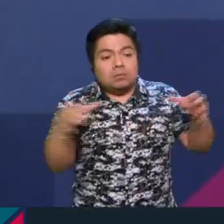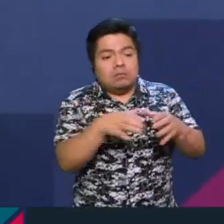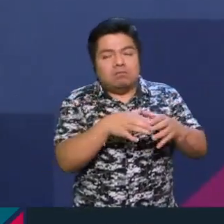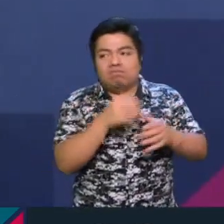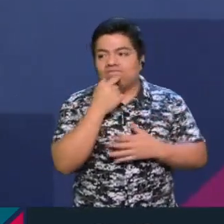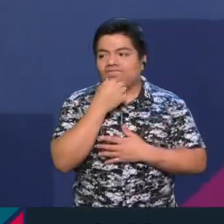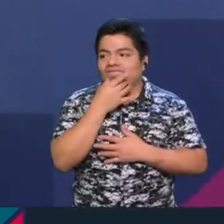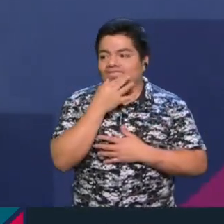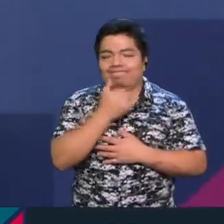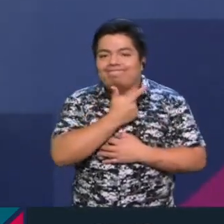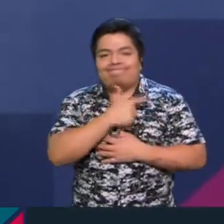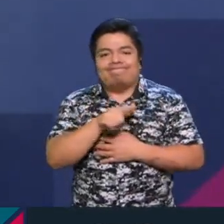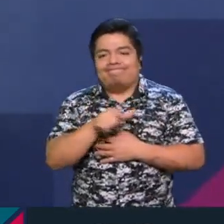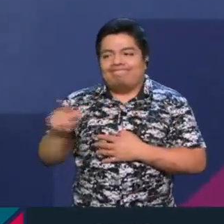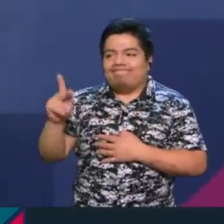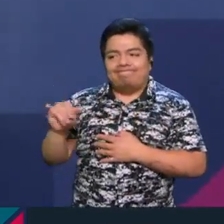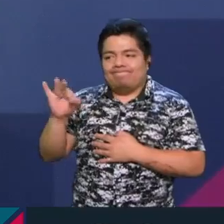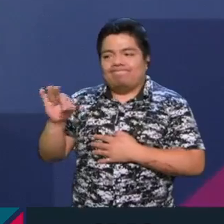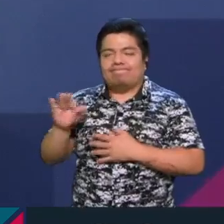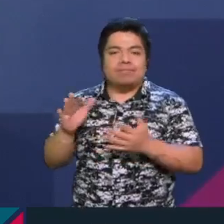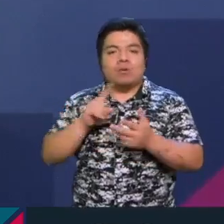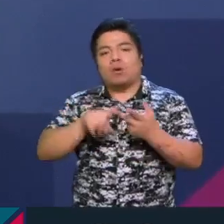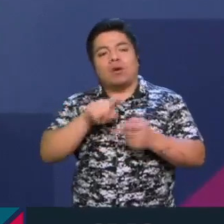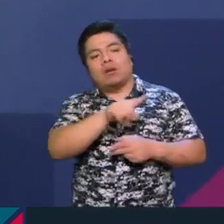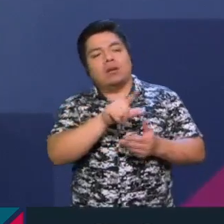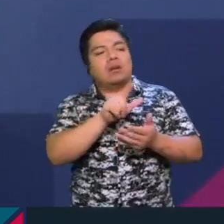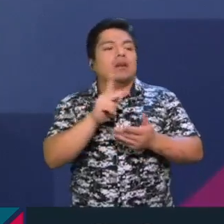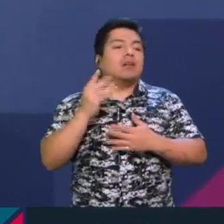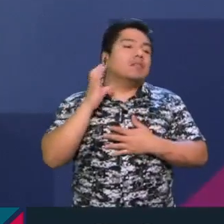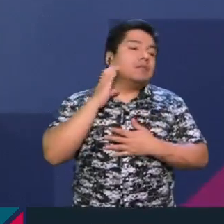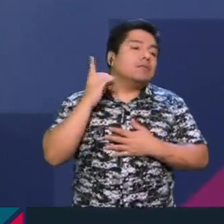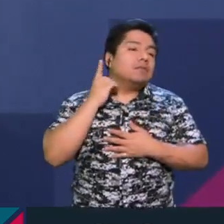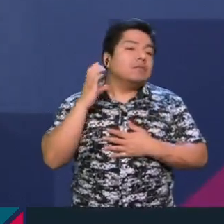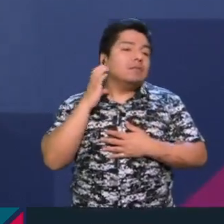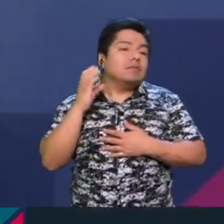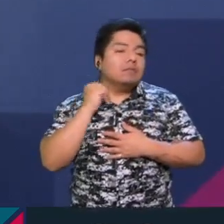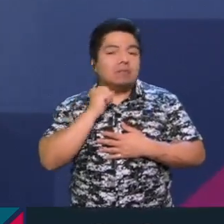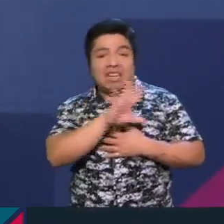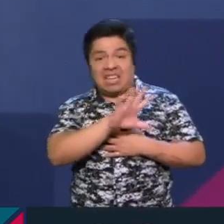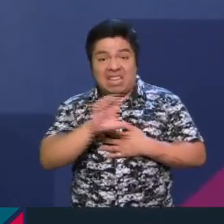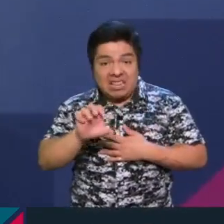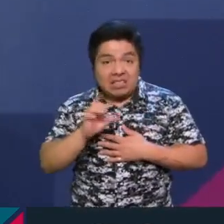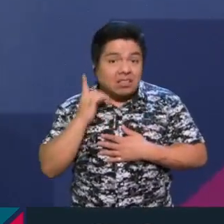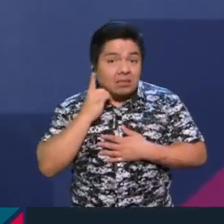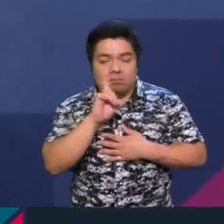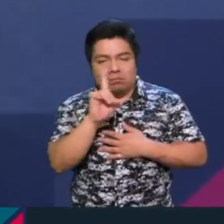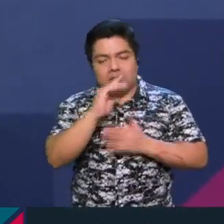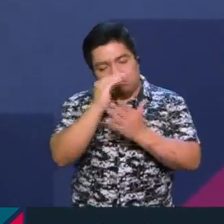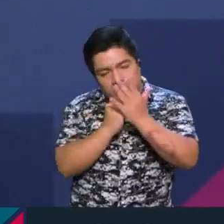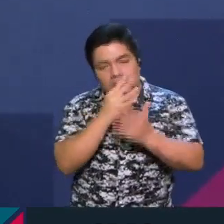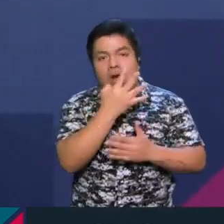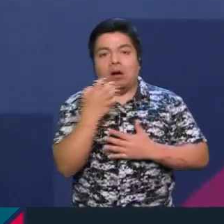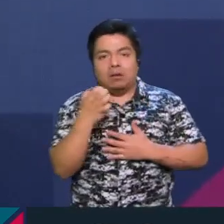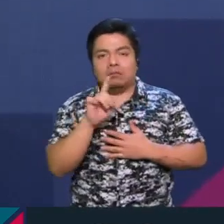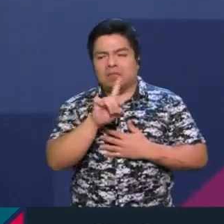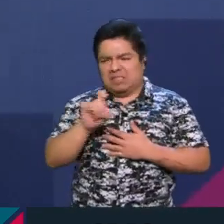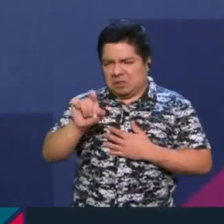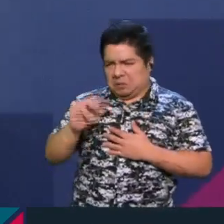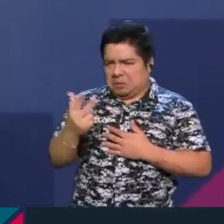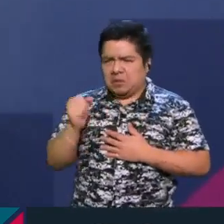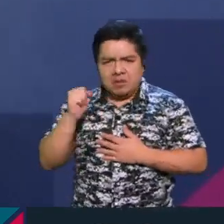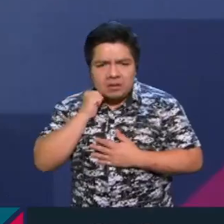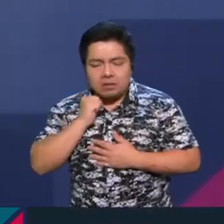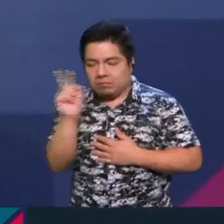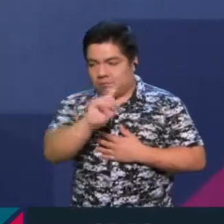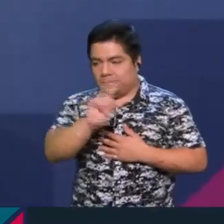qué? Ya no me gusta cómo está diseñado el Poder Legislativo, no quiero 500 diputados, prefiero que sean 400, no quiero 128 senadores,